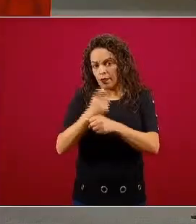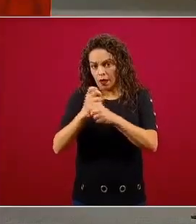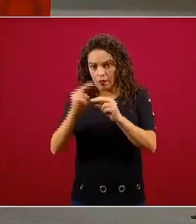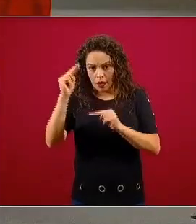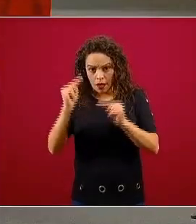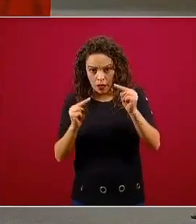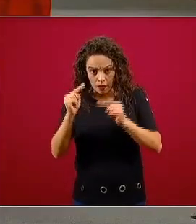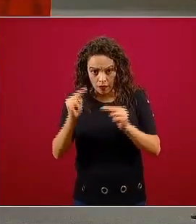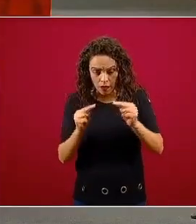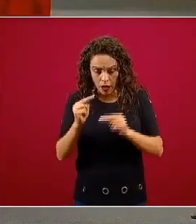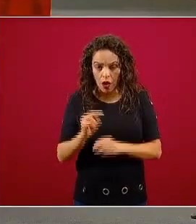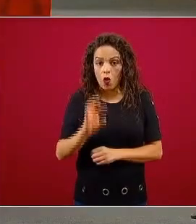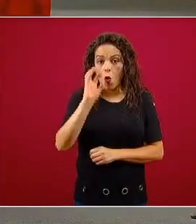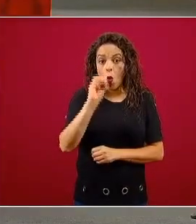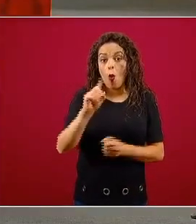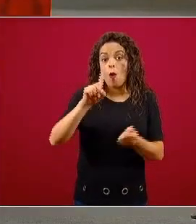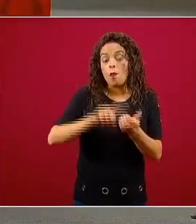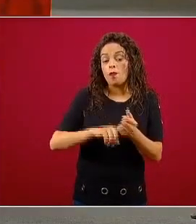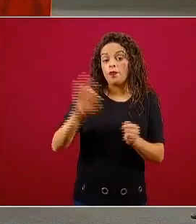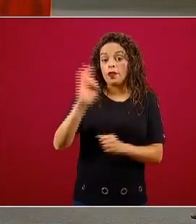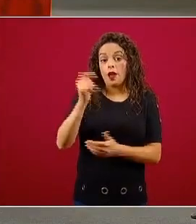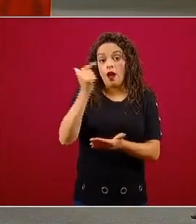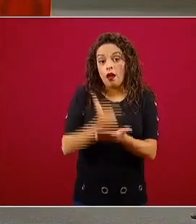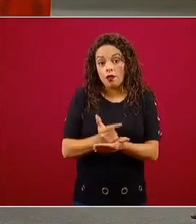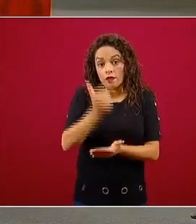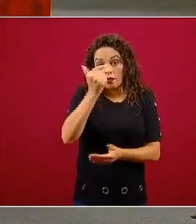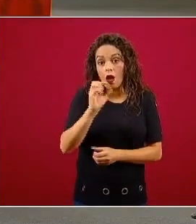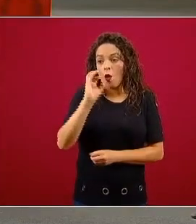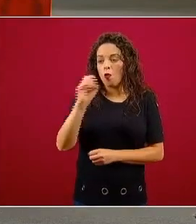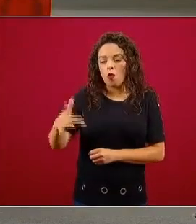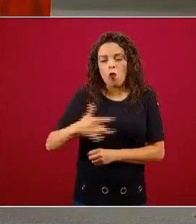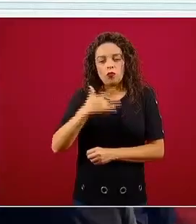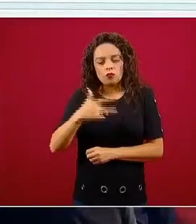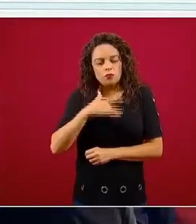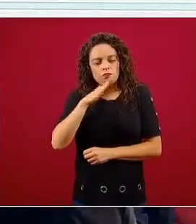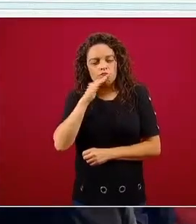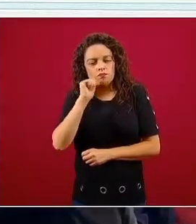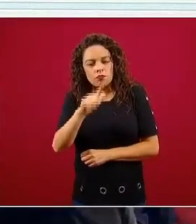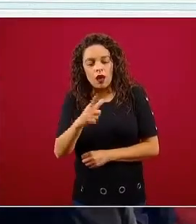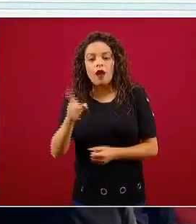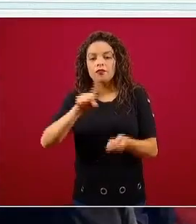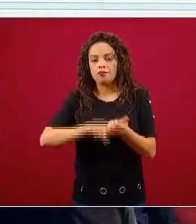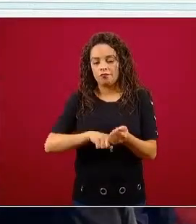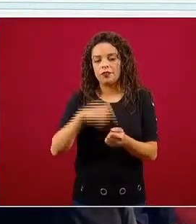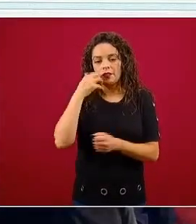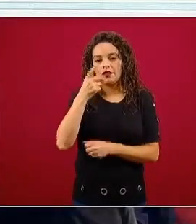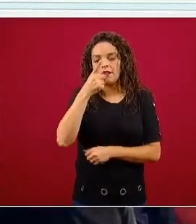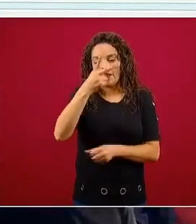sea por la gravedad o los signos y síntomas expresados en un segundo o tercer